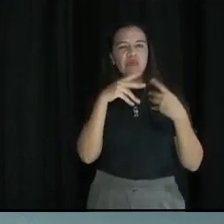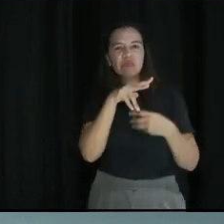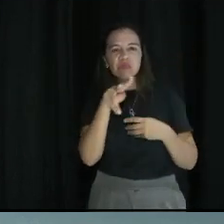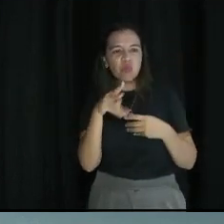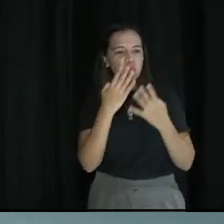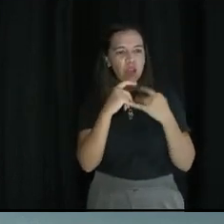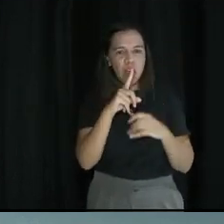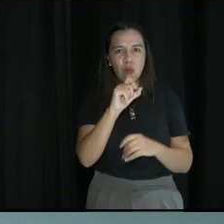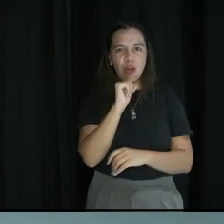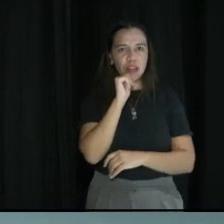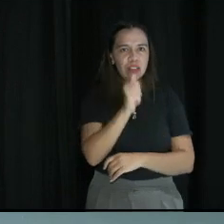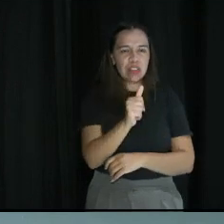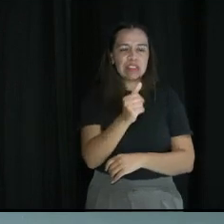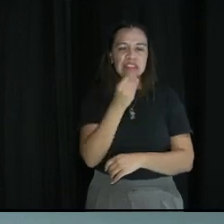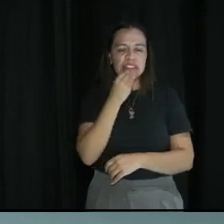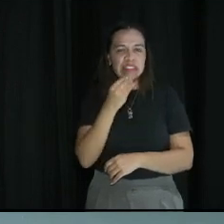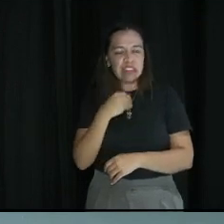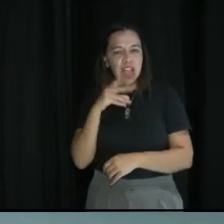Ahí pudimos darle un poco